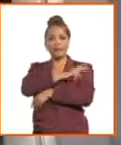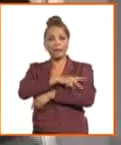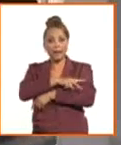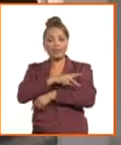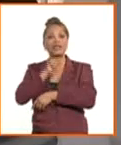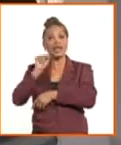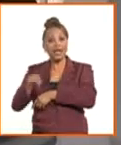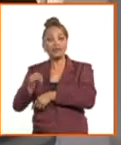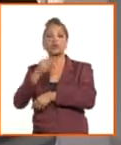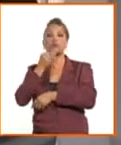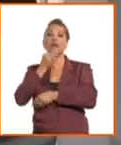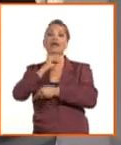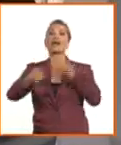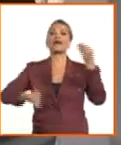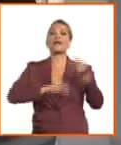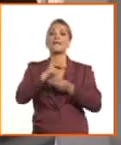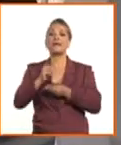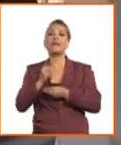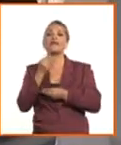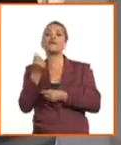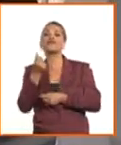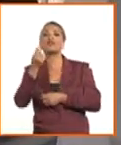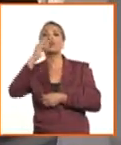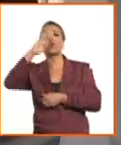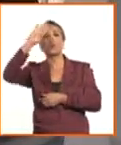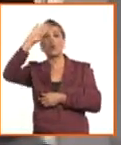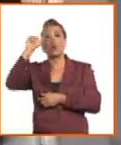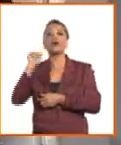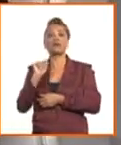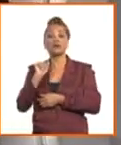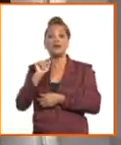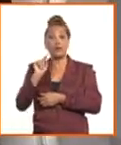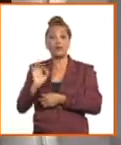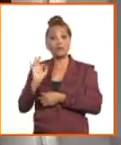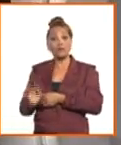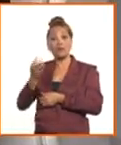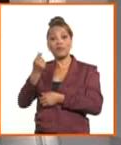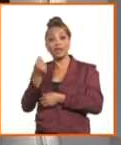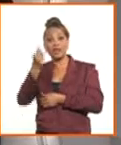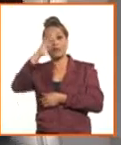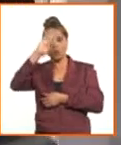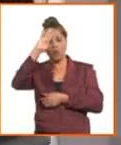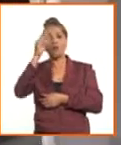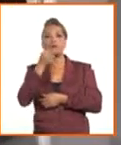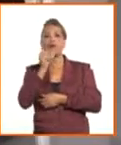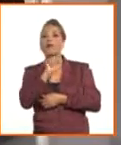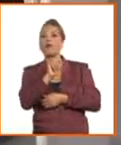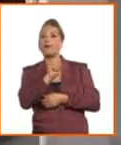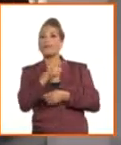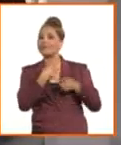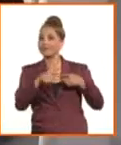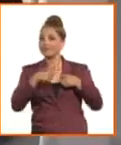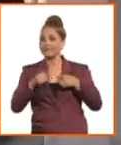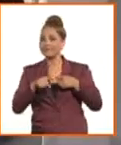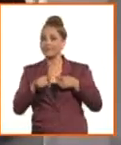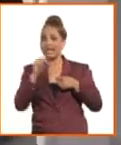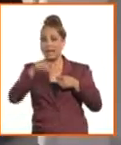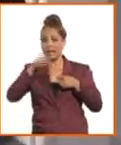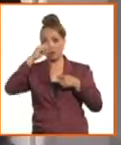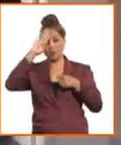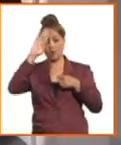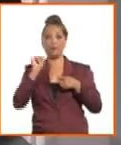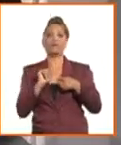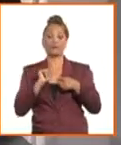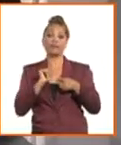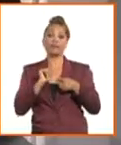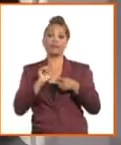incentivados a canjear esas divisas por pesos cubanos, porque con esos pesos cubanos tienen un nivel de consumo en el país. O sea, eso es un elemento. Si eso es así, o sea, vamos